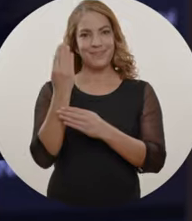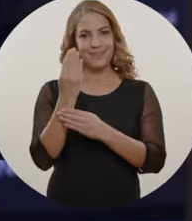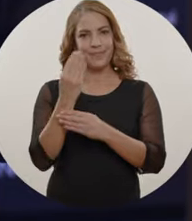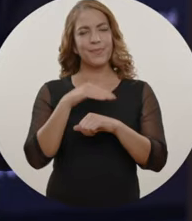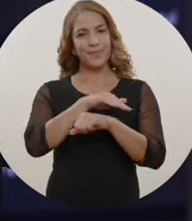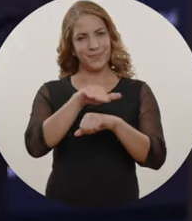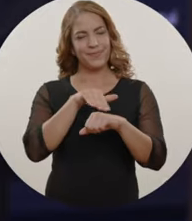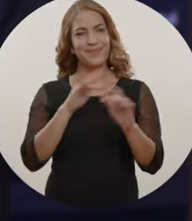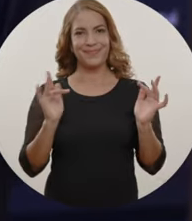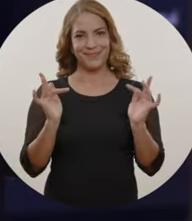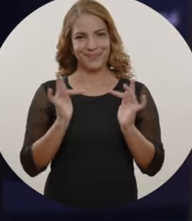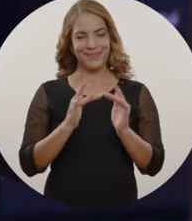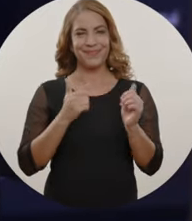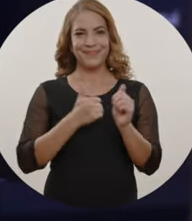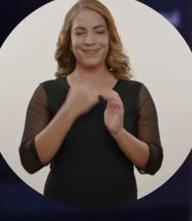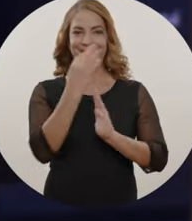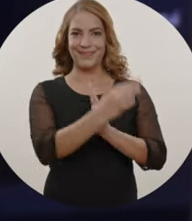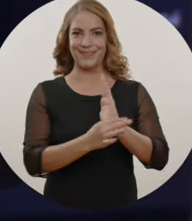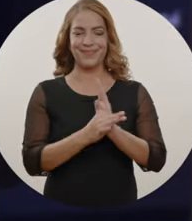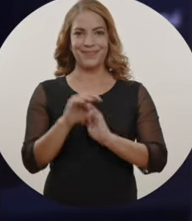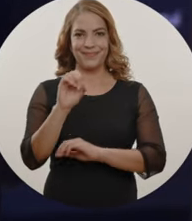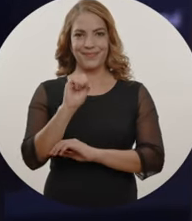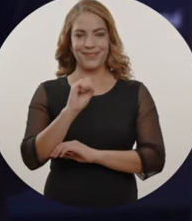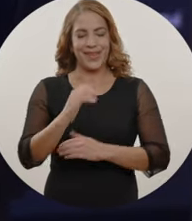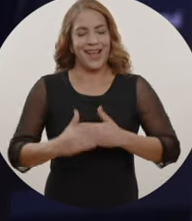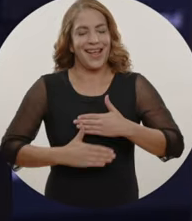prueba, por favor, contacte al soporte